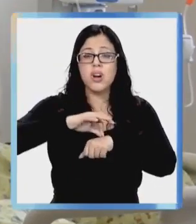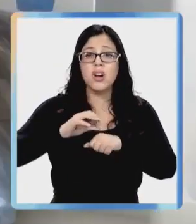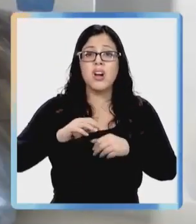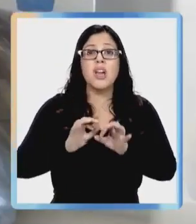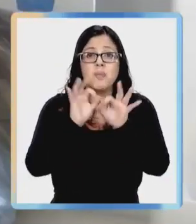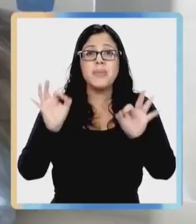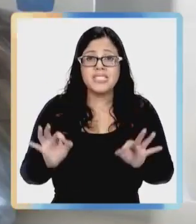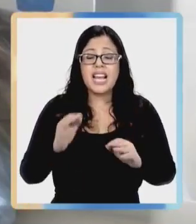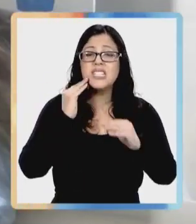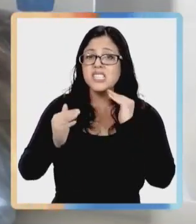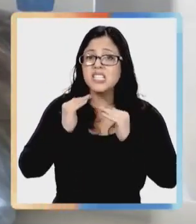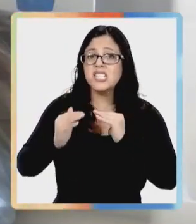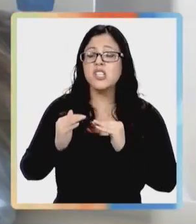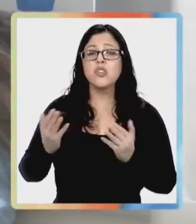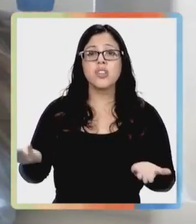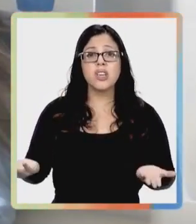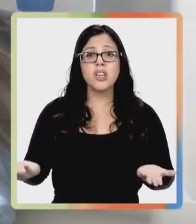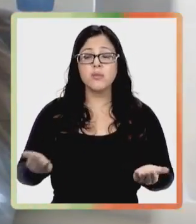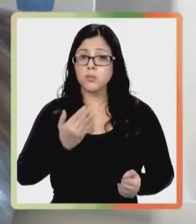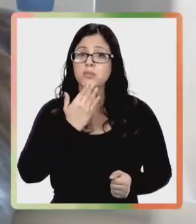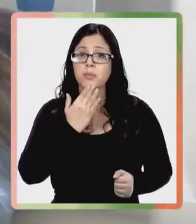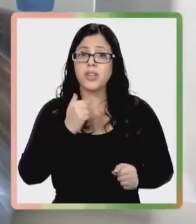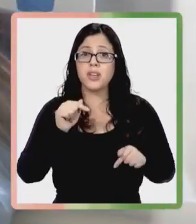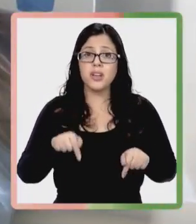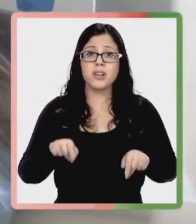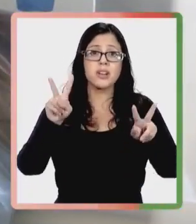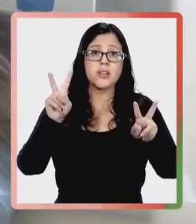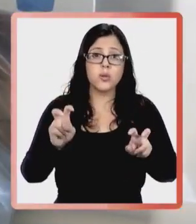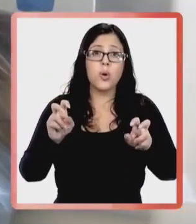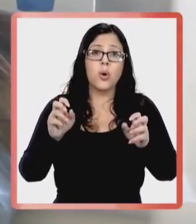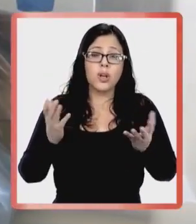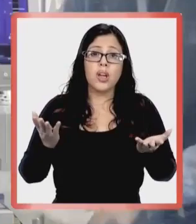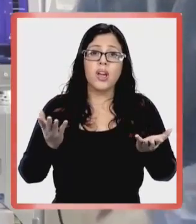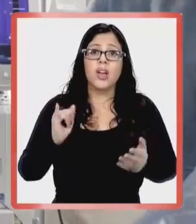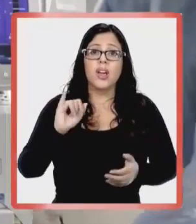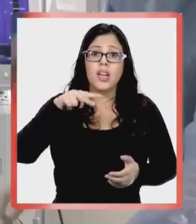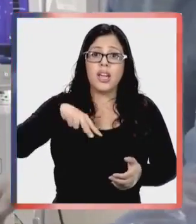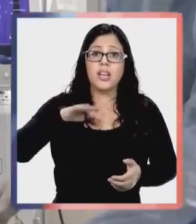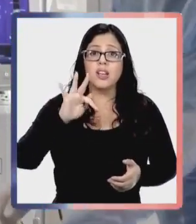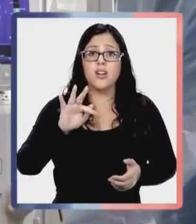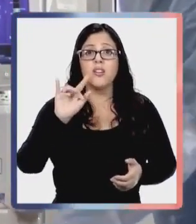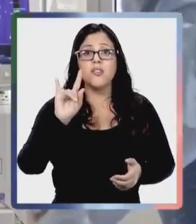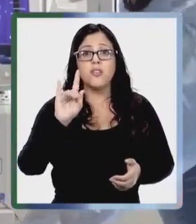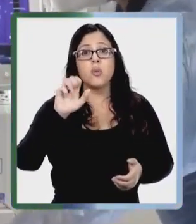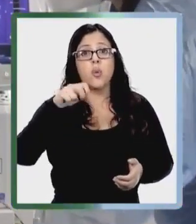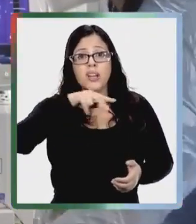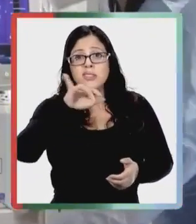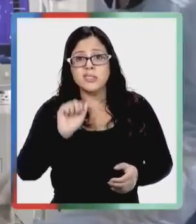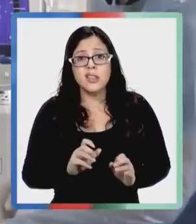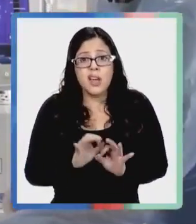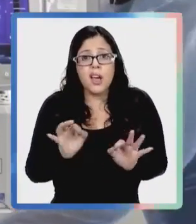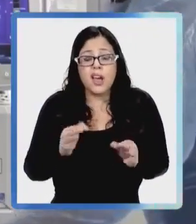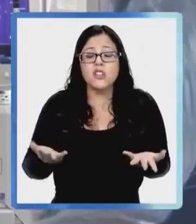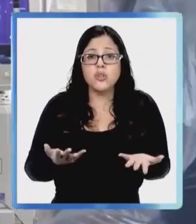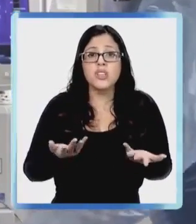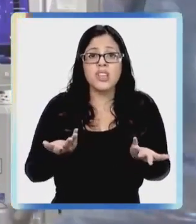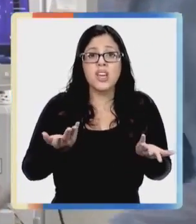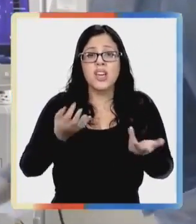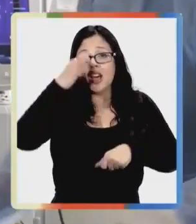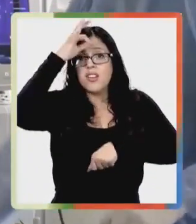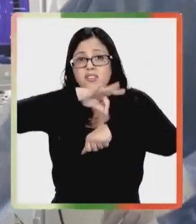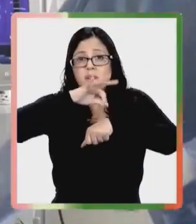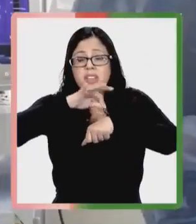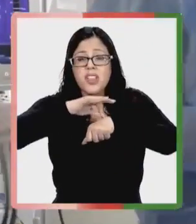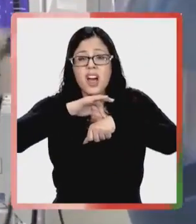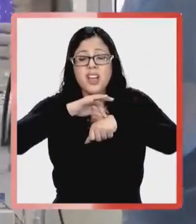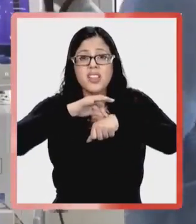una influenza. Y en niños, por algo se vacuna a los niños también, puede existir una influenza que puede ser muy grave. O sea, los virus